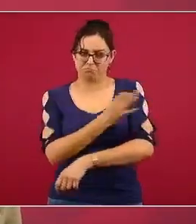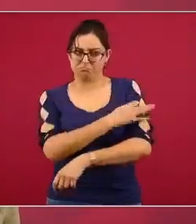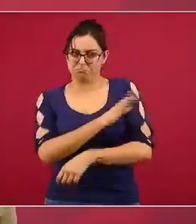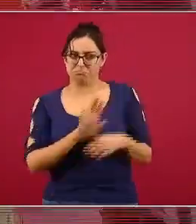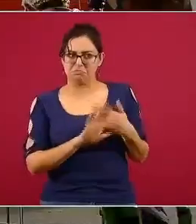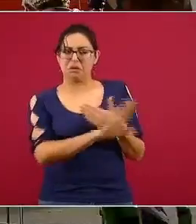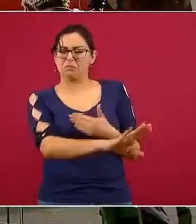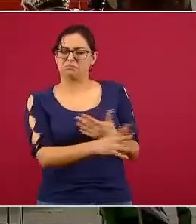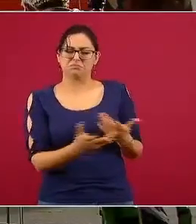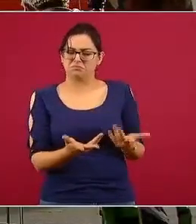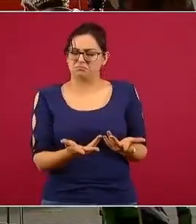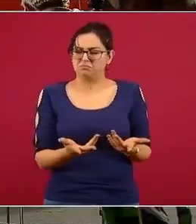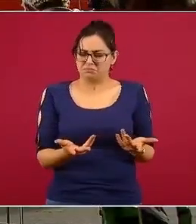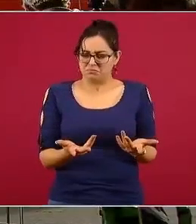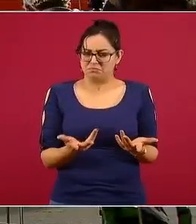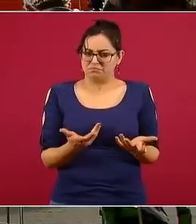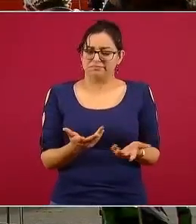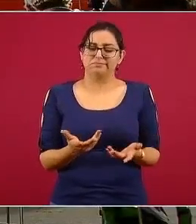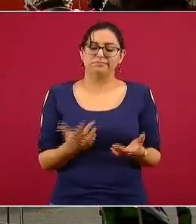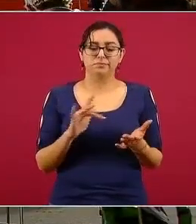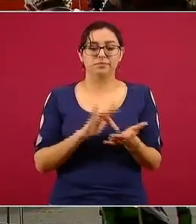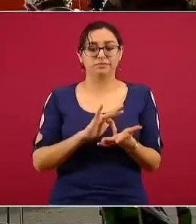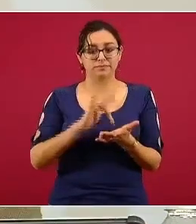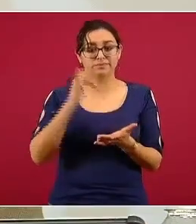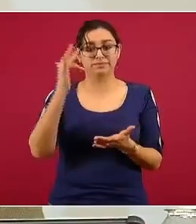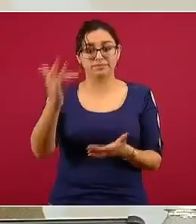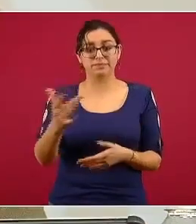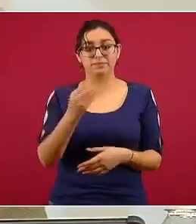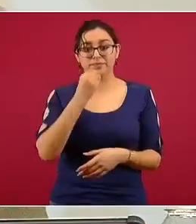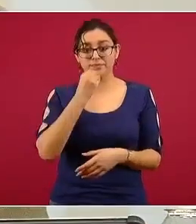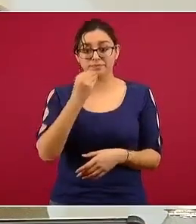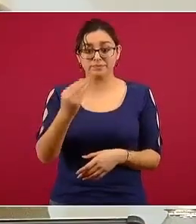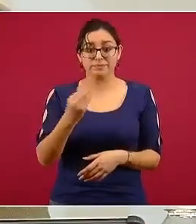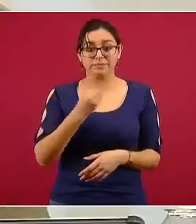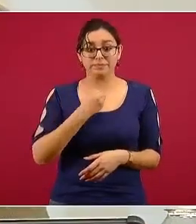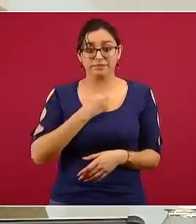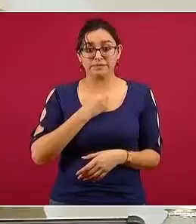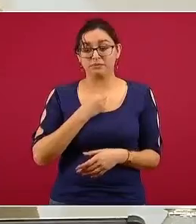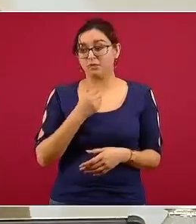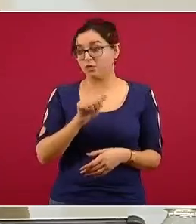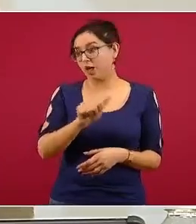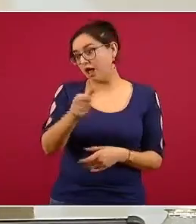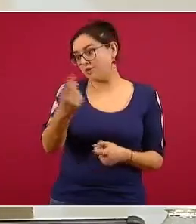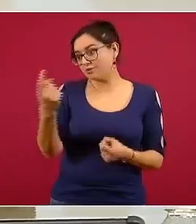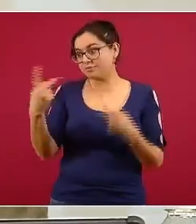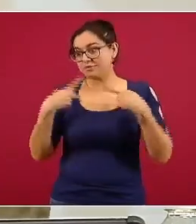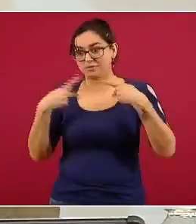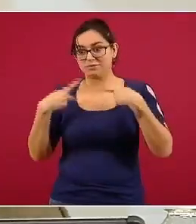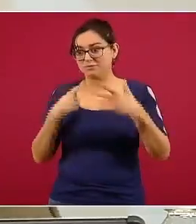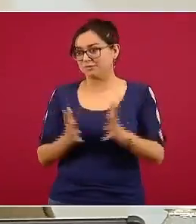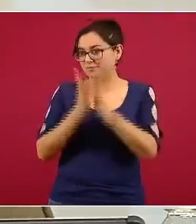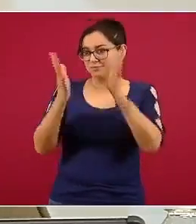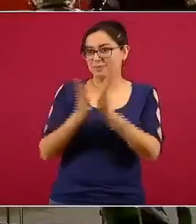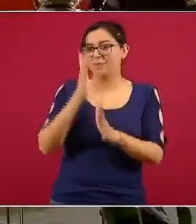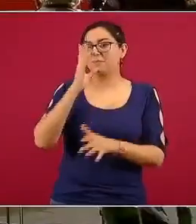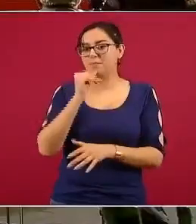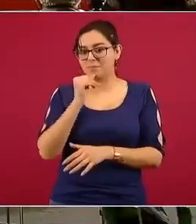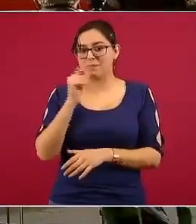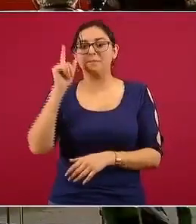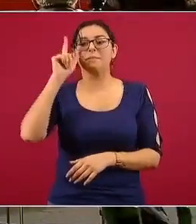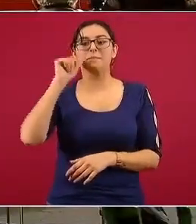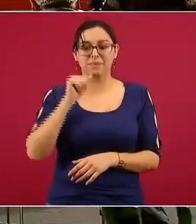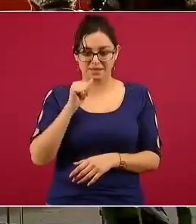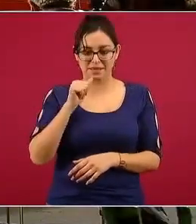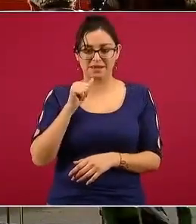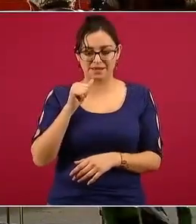Entonces, pues agradezco mucho y pues ni modo, perdón, a las personas que quedaron pendientes, quedarán para